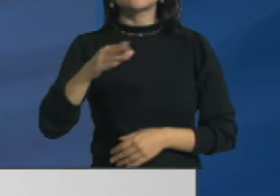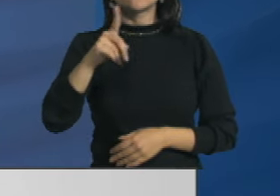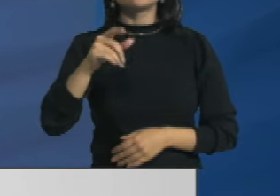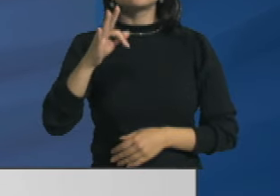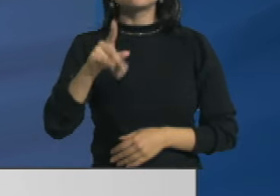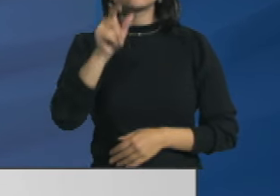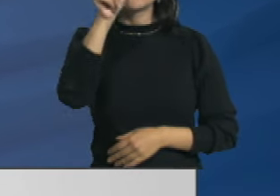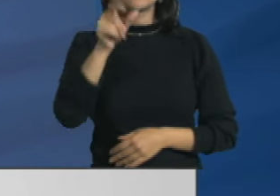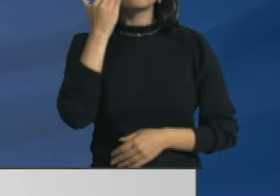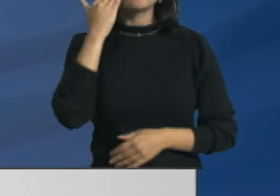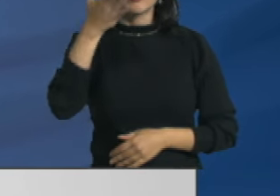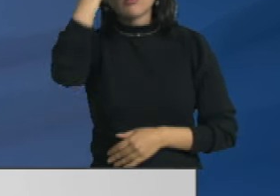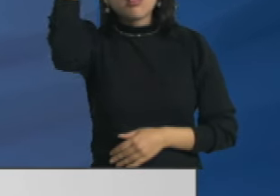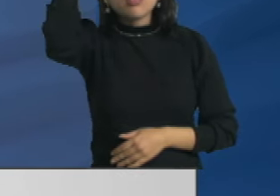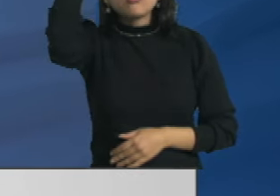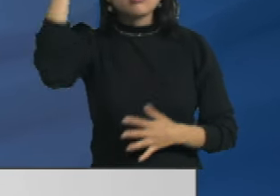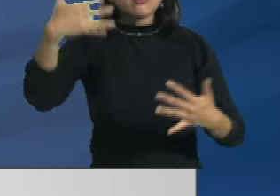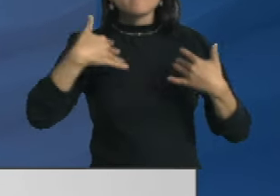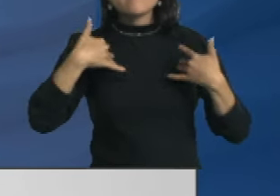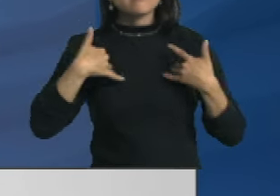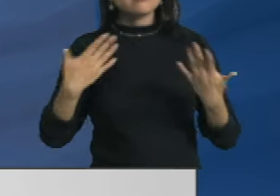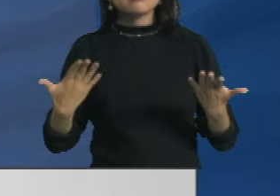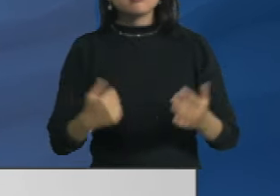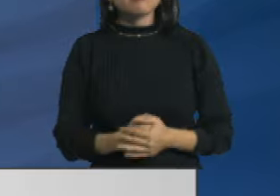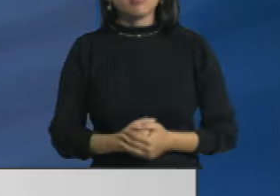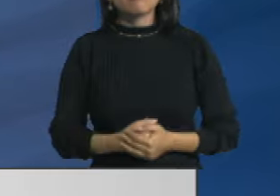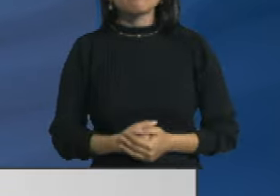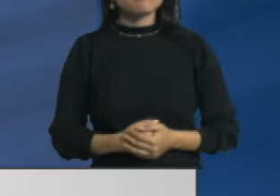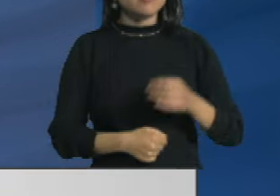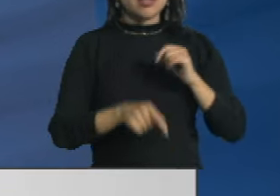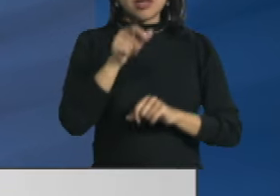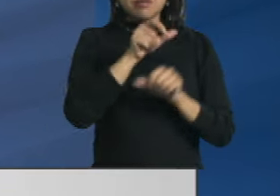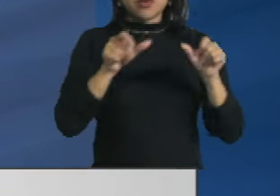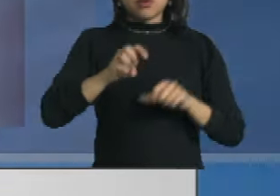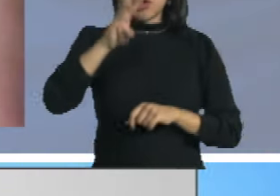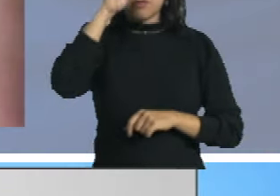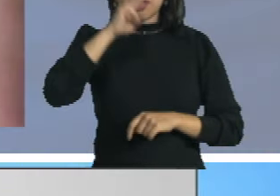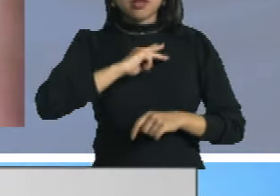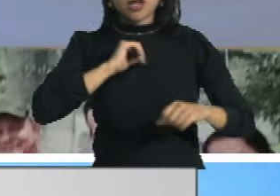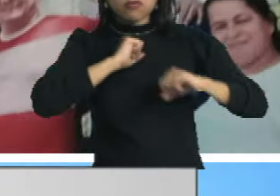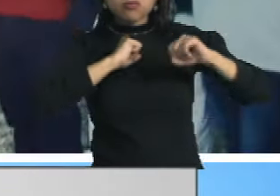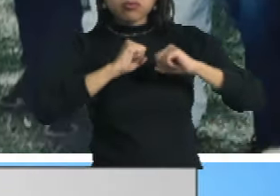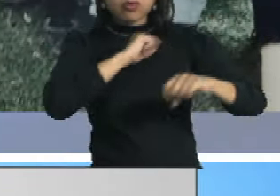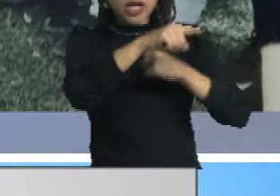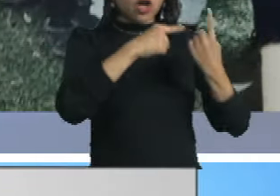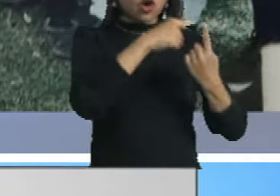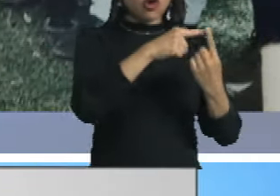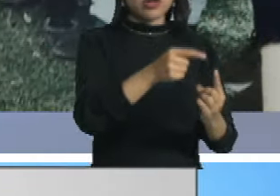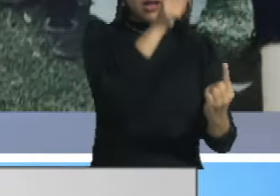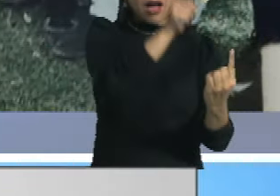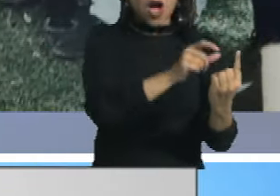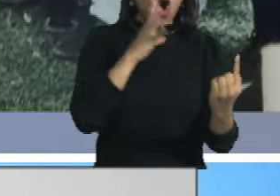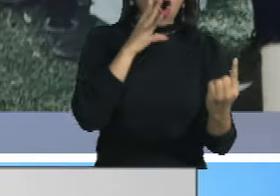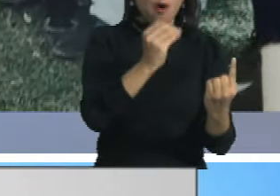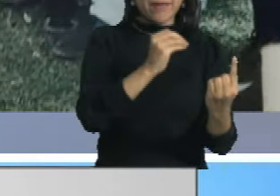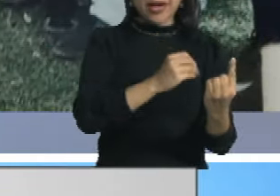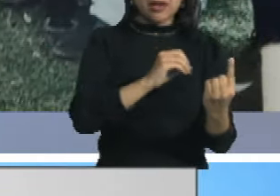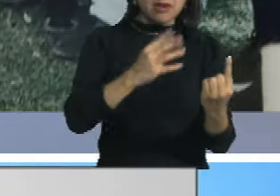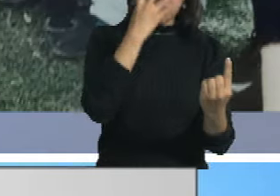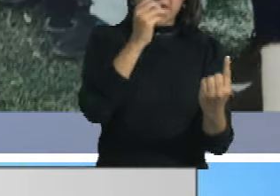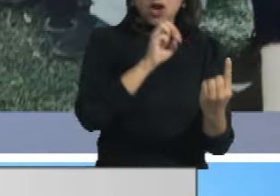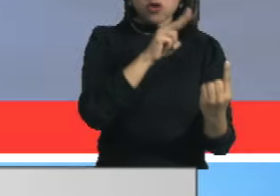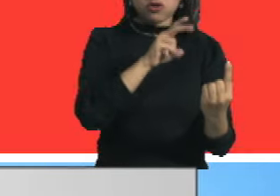la víctima del accidente donde se hizo el operativo contra Zeus. Entonces,